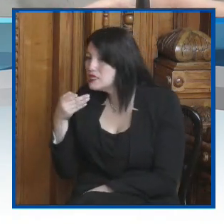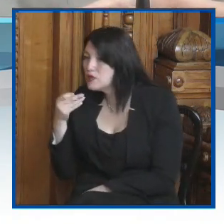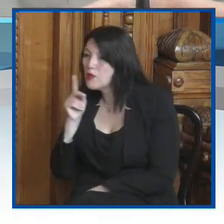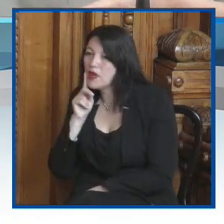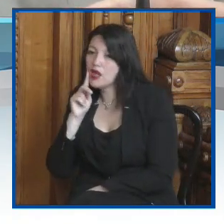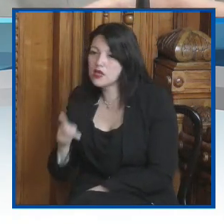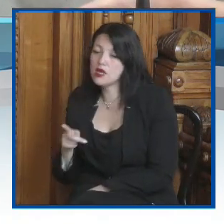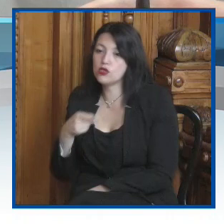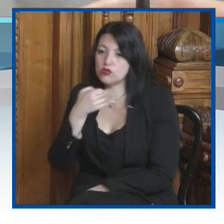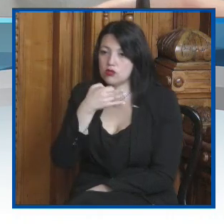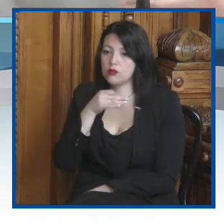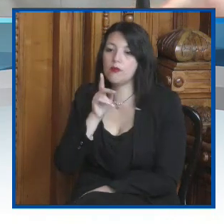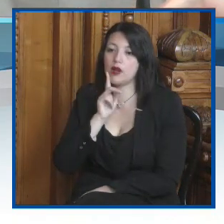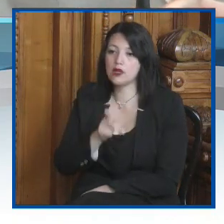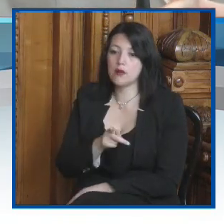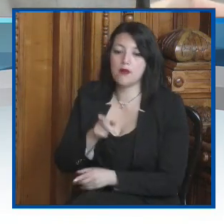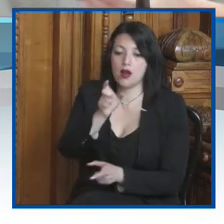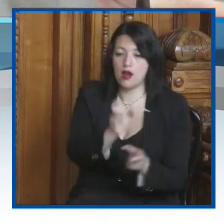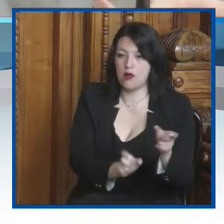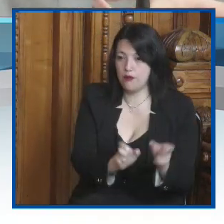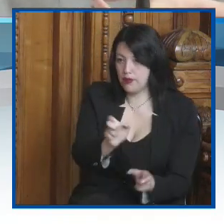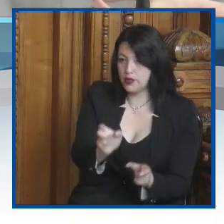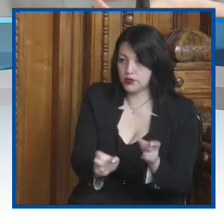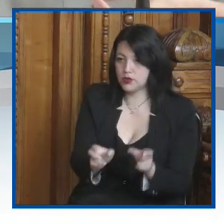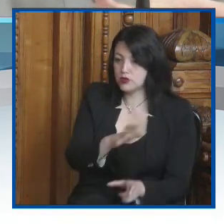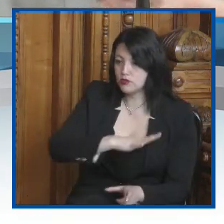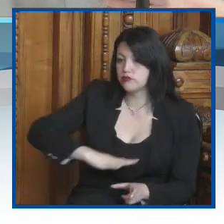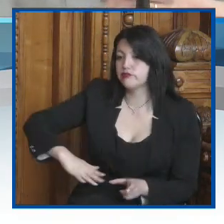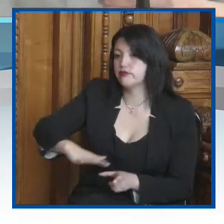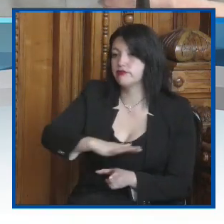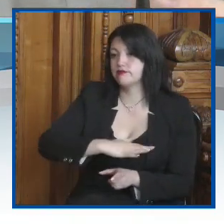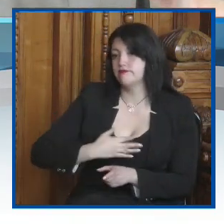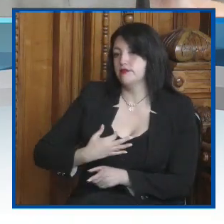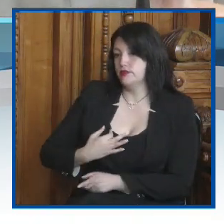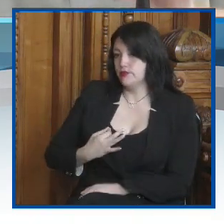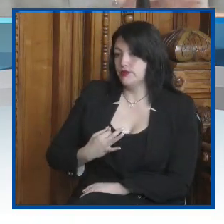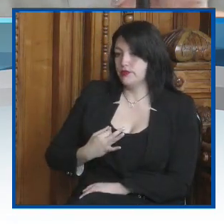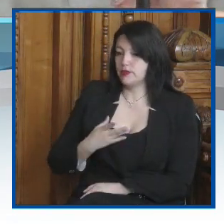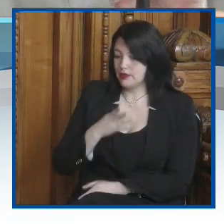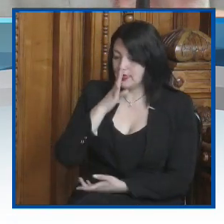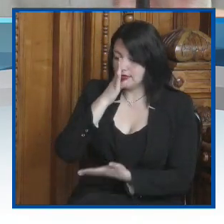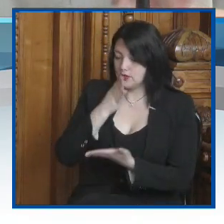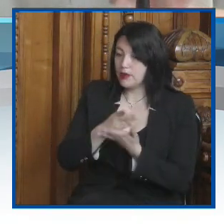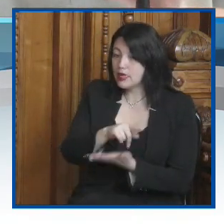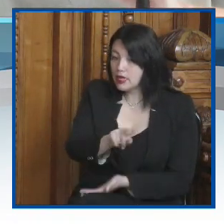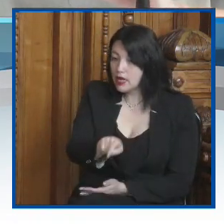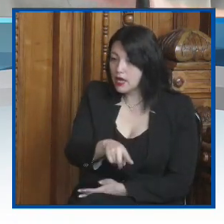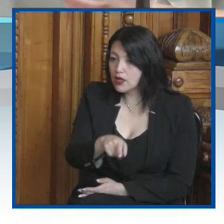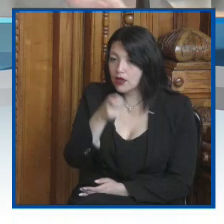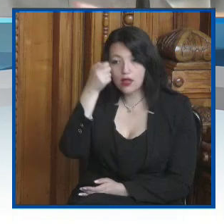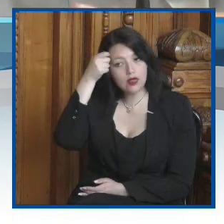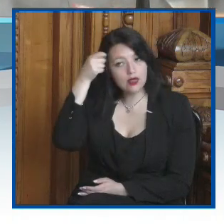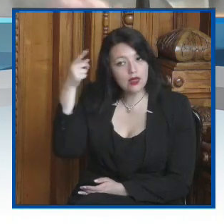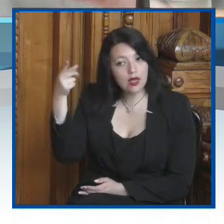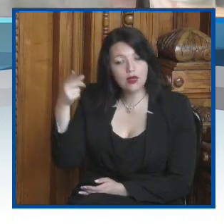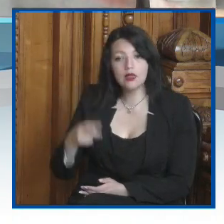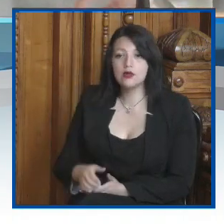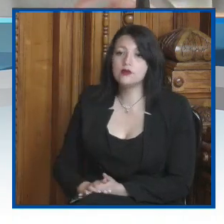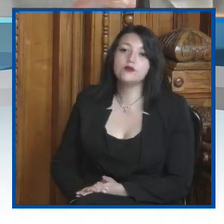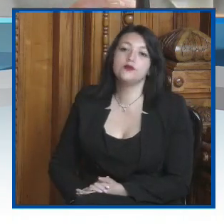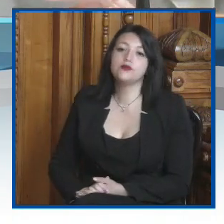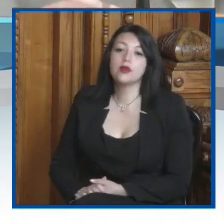revisor? No, nosotros estamos hablando para el destinatario de nuestra decisión, para esa persona que está